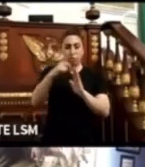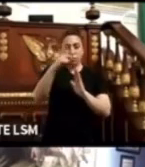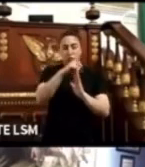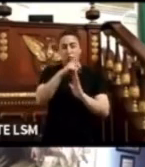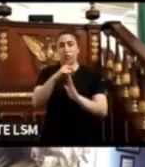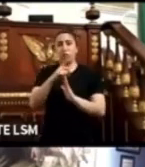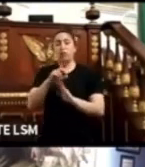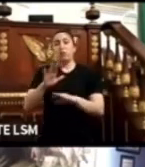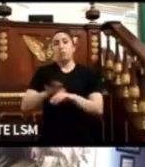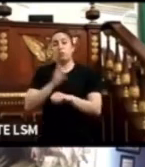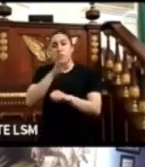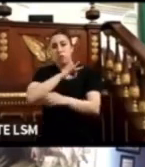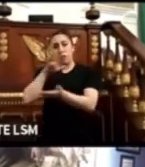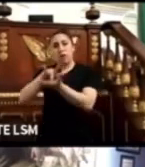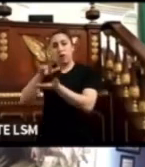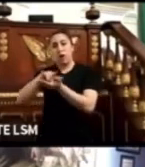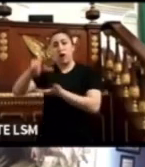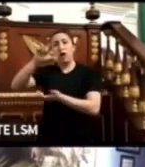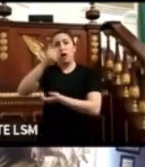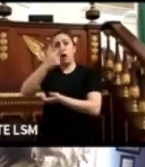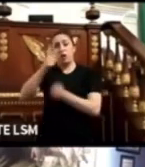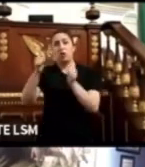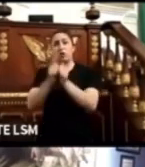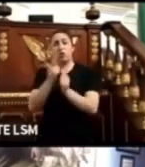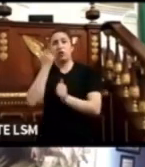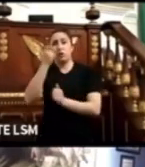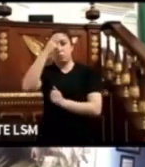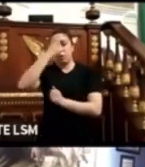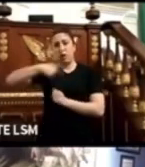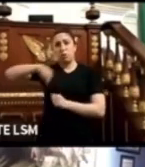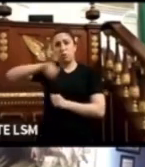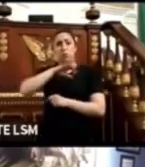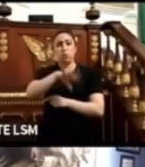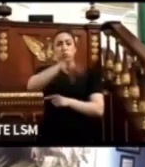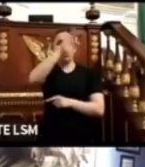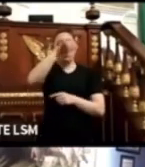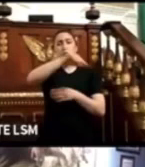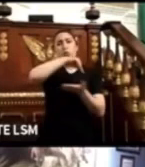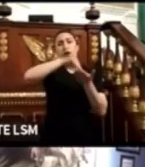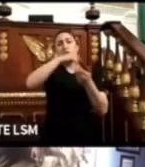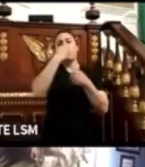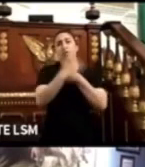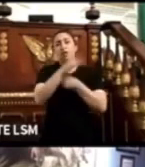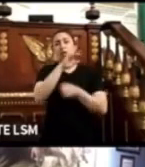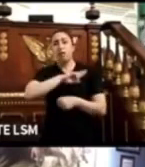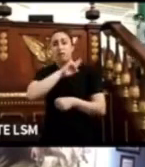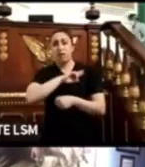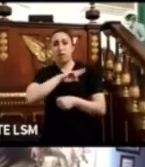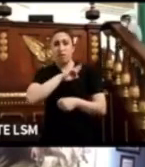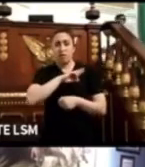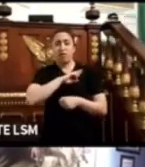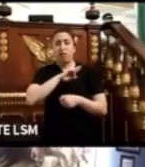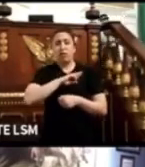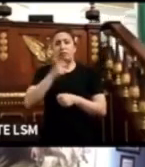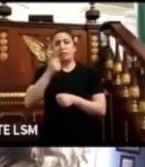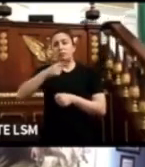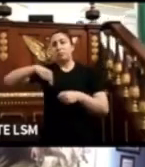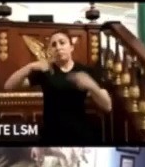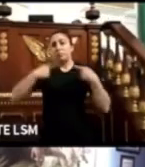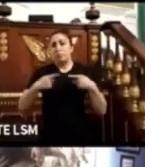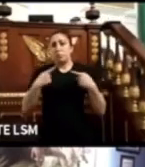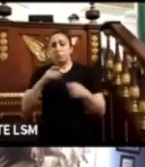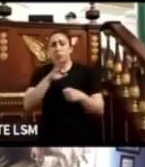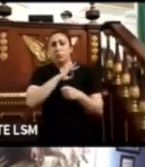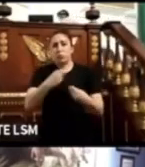el apoyo económico para que puedan seguir rentando un lugar donde vivir en este tiempo en el que se soluciona su caso,